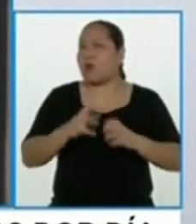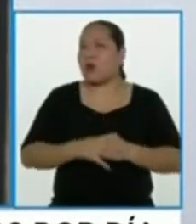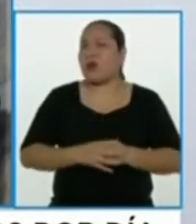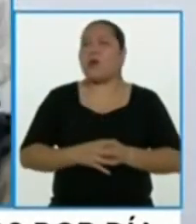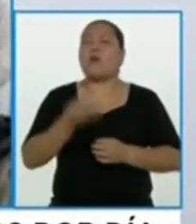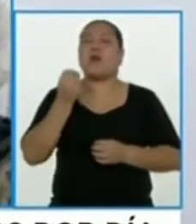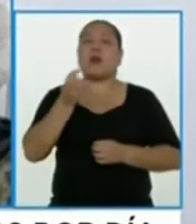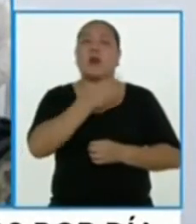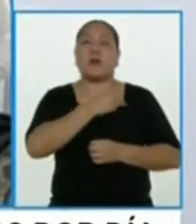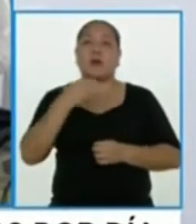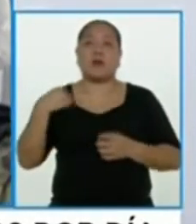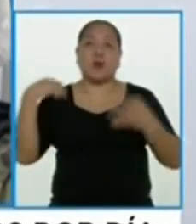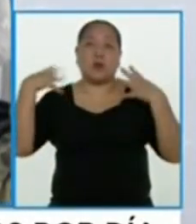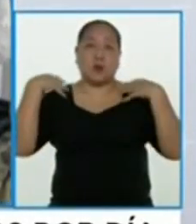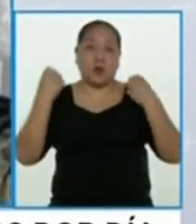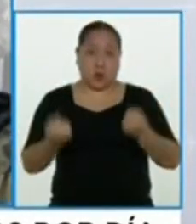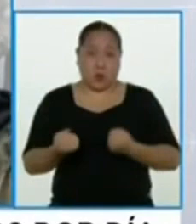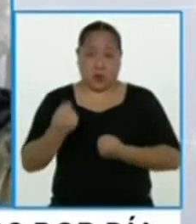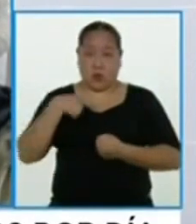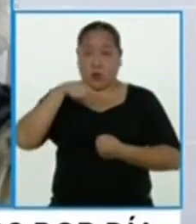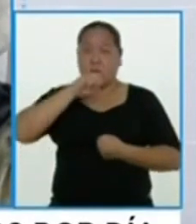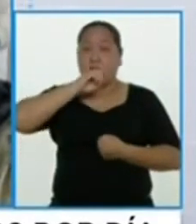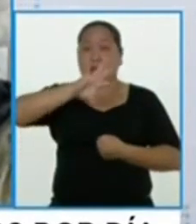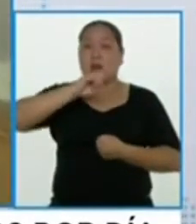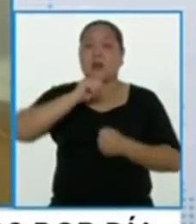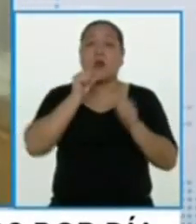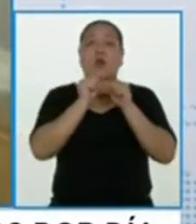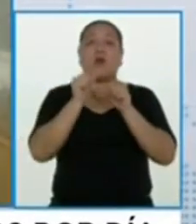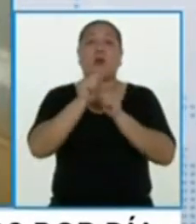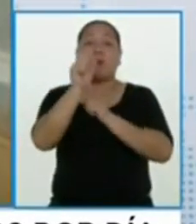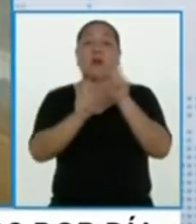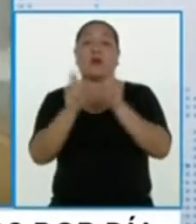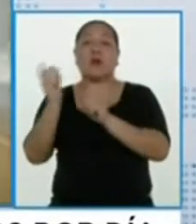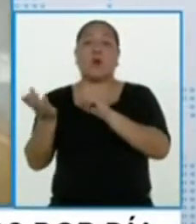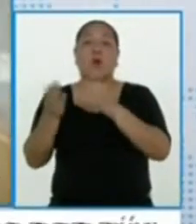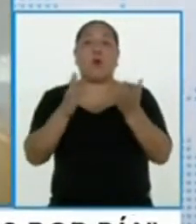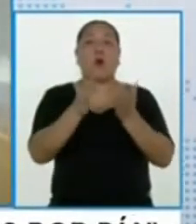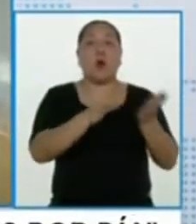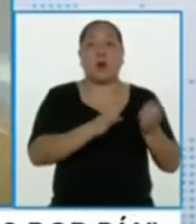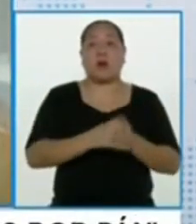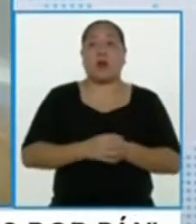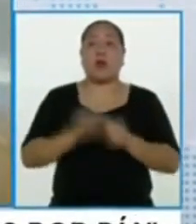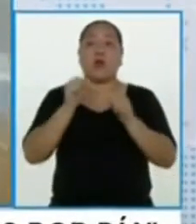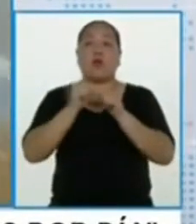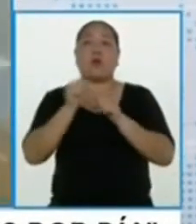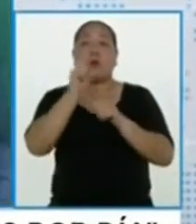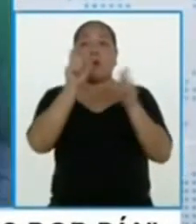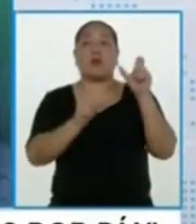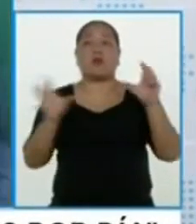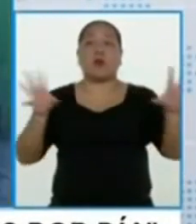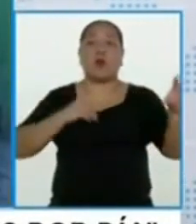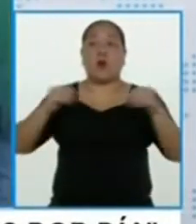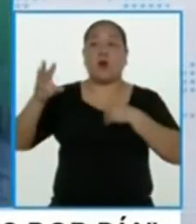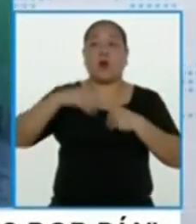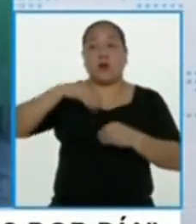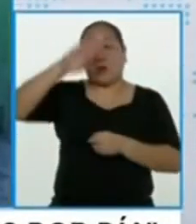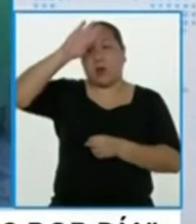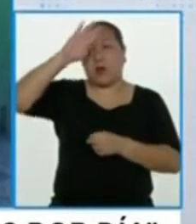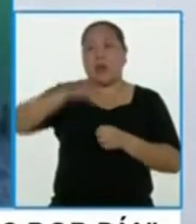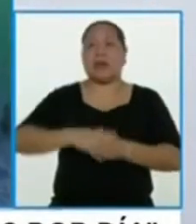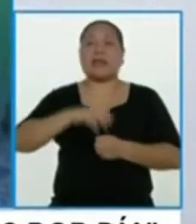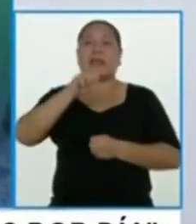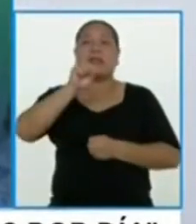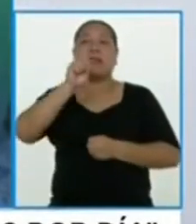el Ministerio de Salud es la fuente oficial en realidad en el tema del número de defunciones, del número de decesos, del número de personas contagiadas y cómo va la curva